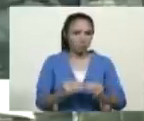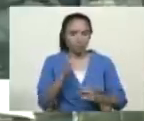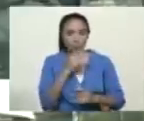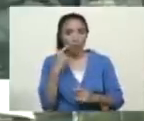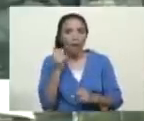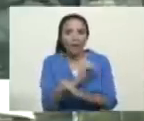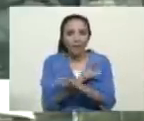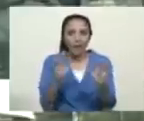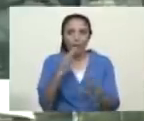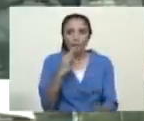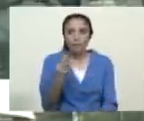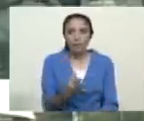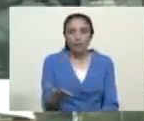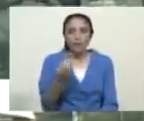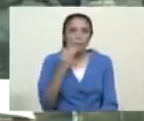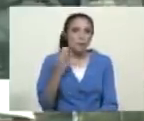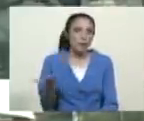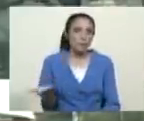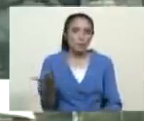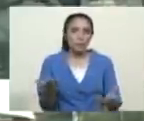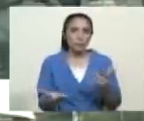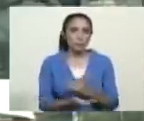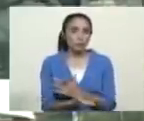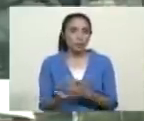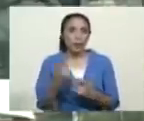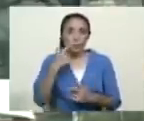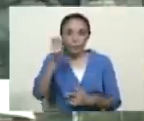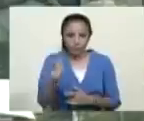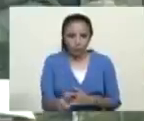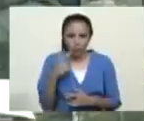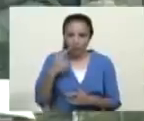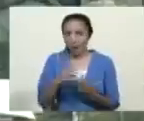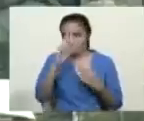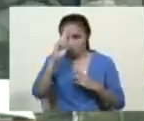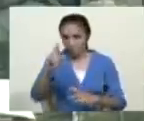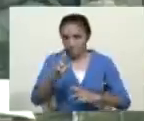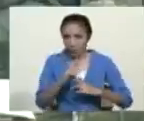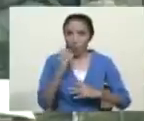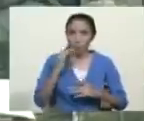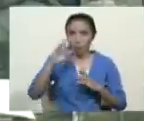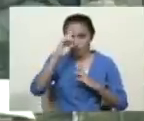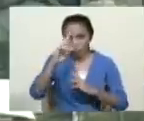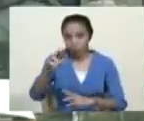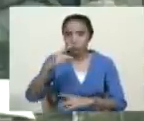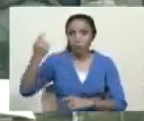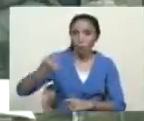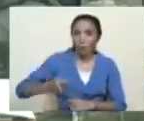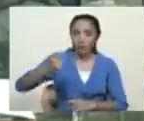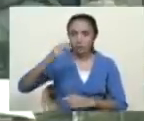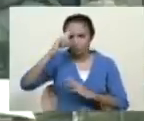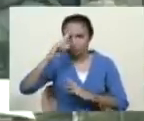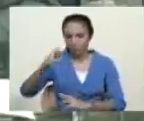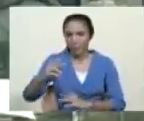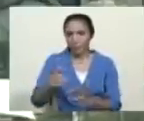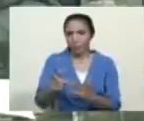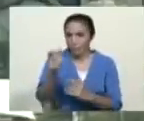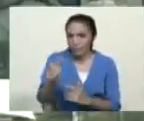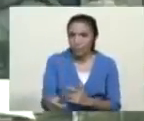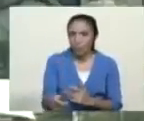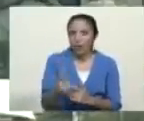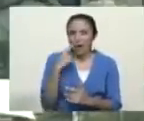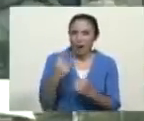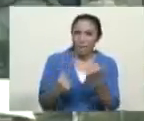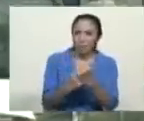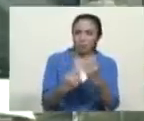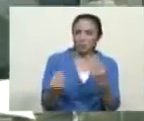claro que ningún jurista que se respete, ningún juez que se respete,